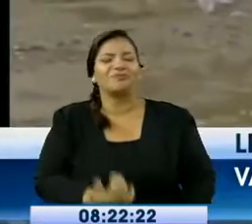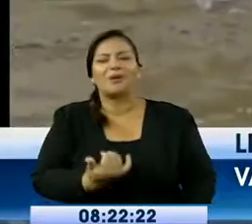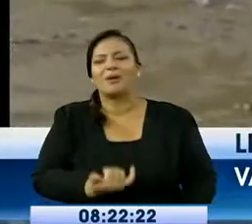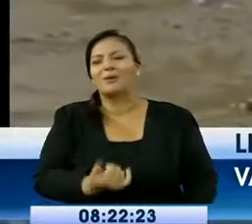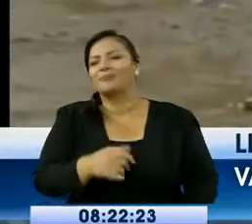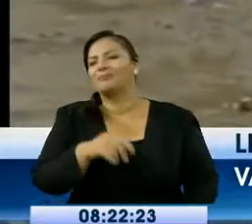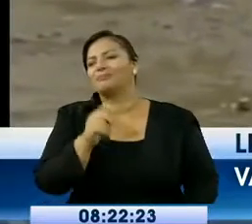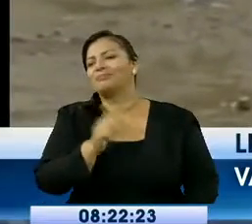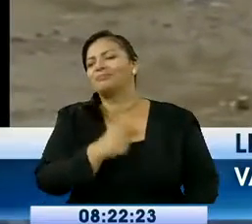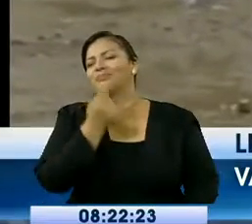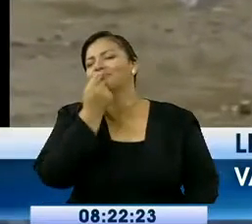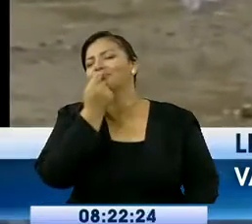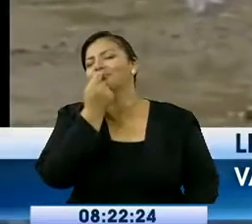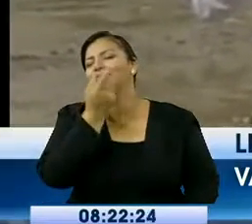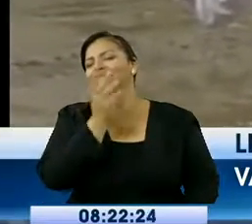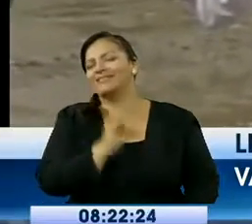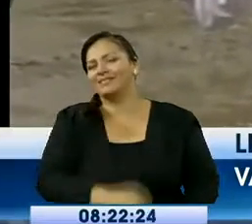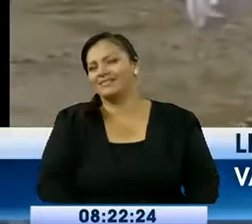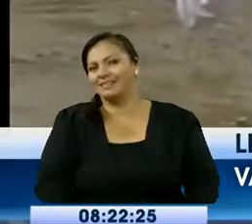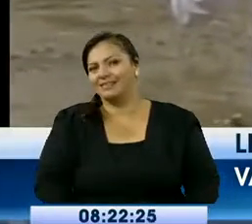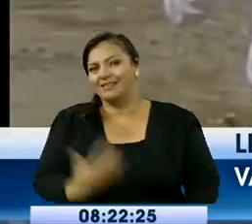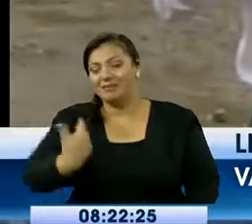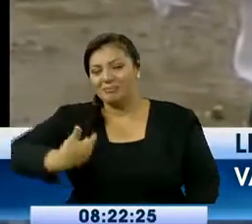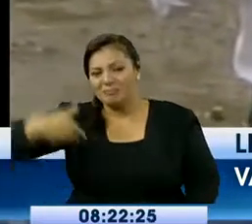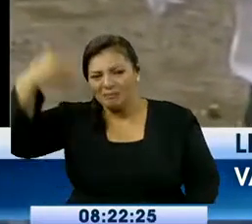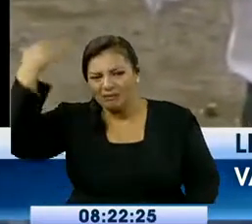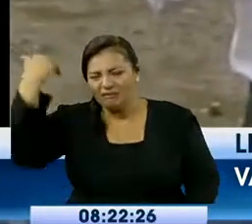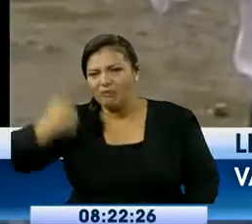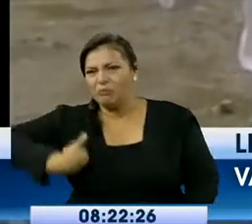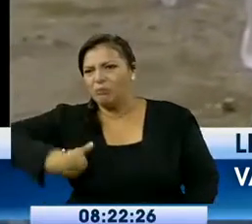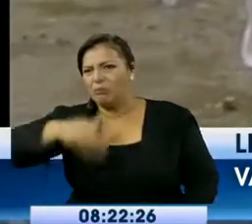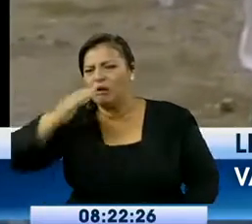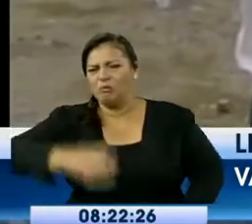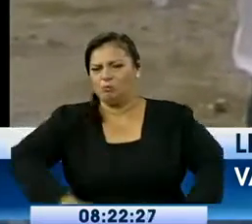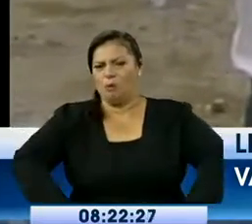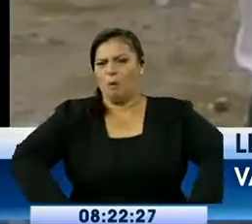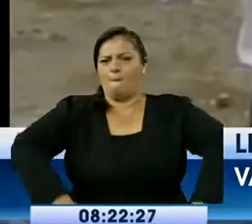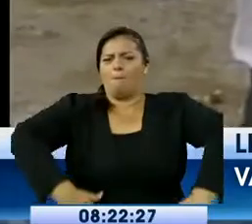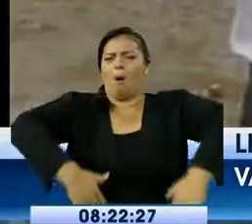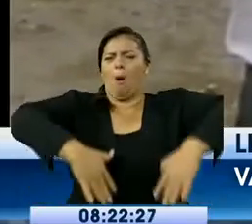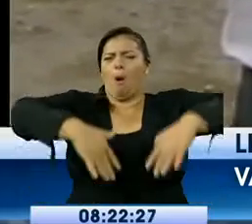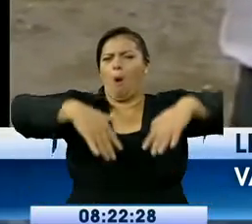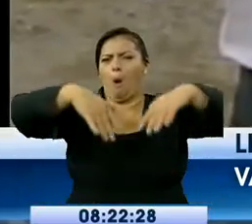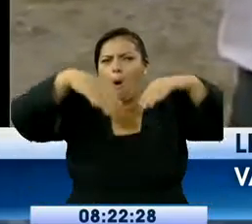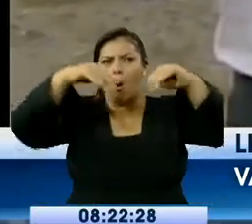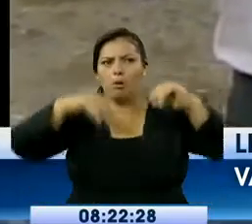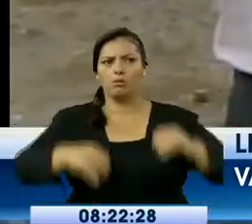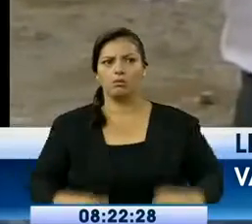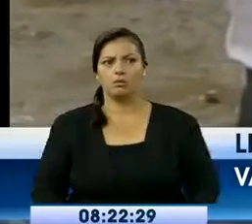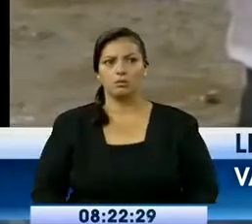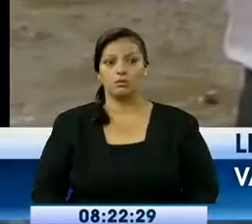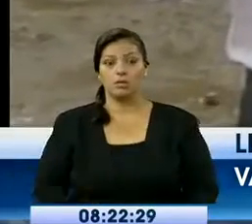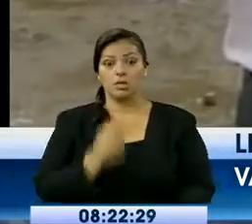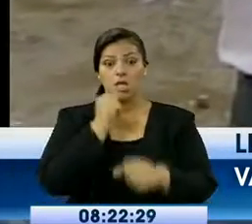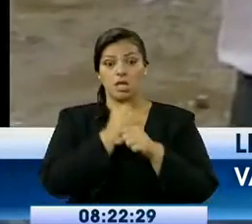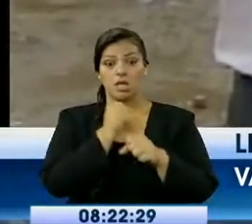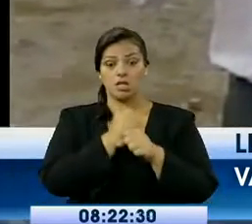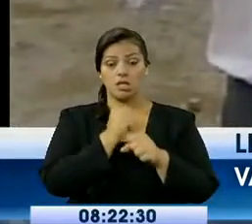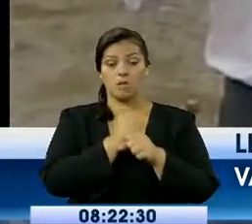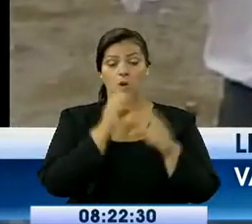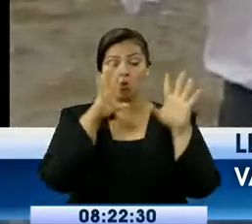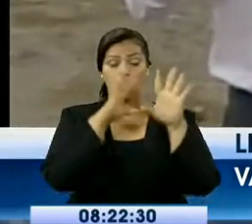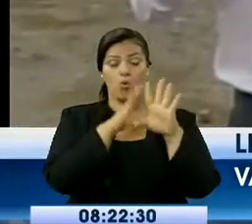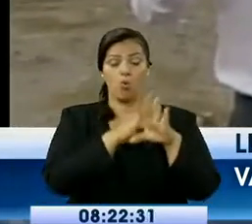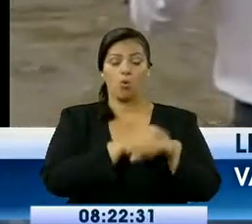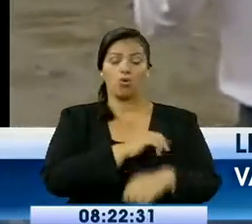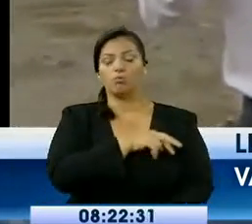durante la pequeña lluvia. Cuando esto llueve, esto todo esto se llena, pues esto da hasta miedo pasar en esas calles. A veces lo que trabajamos nos toca venir de noche, no